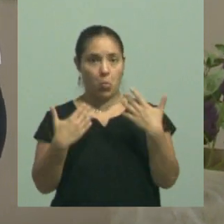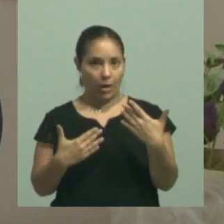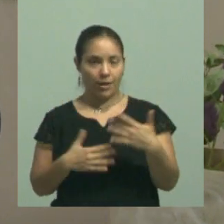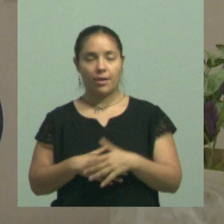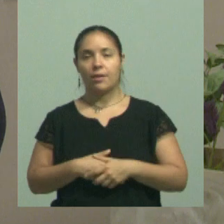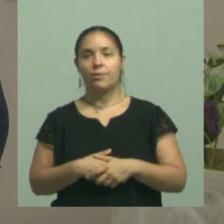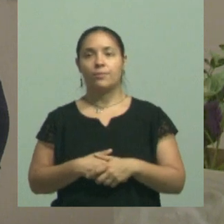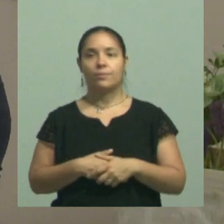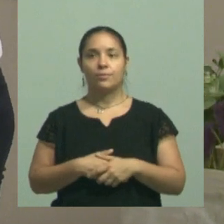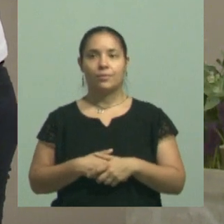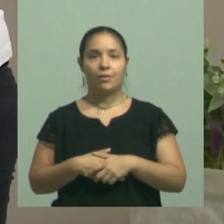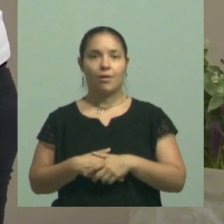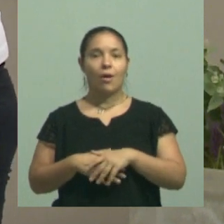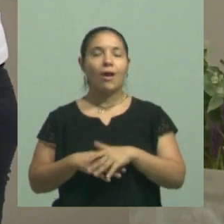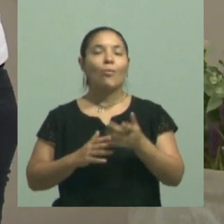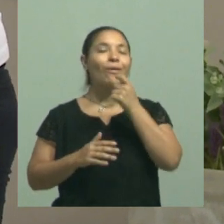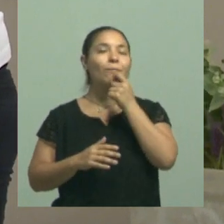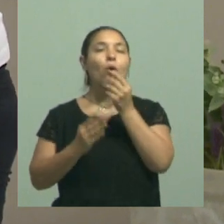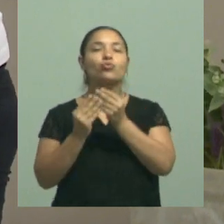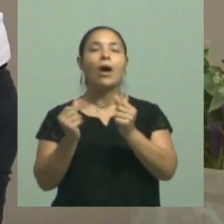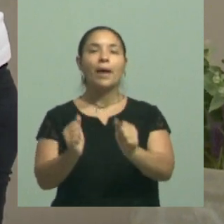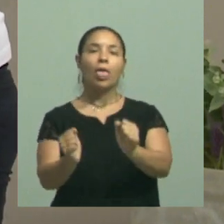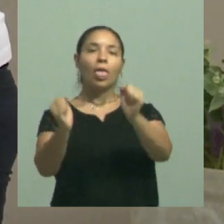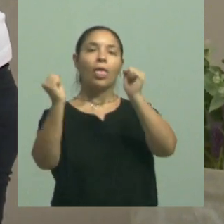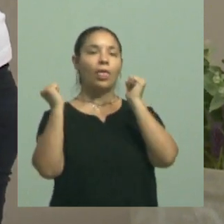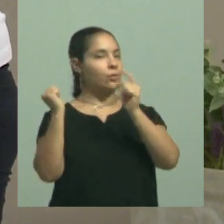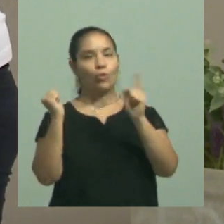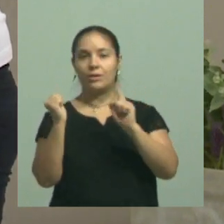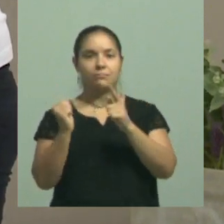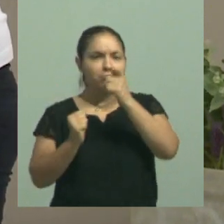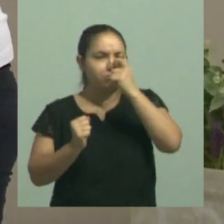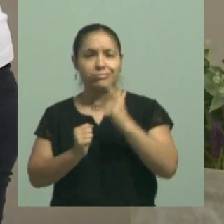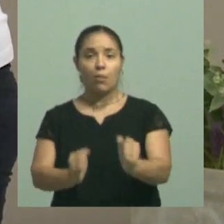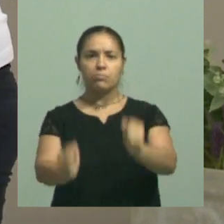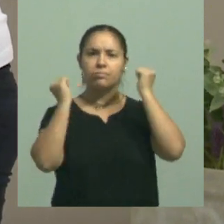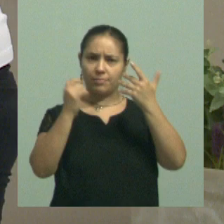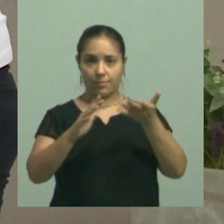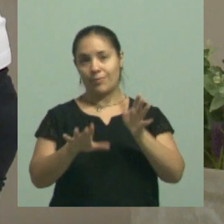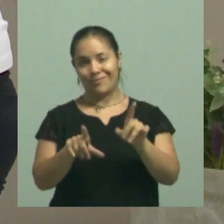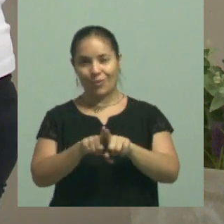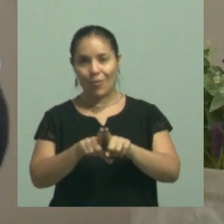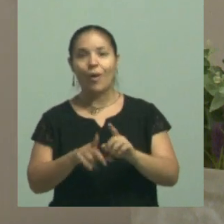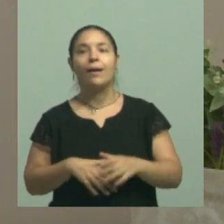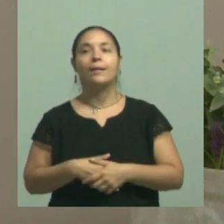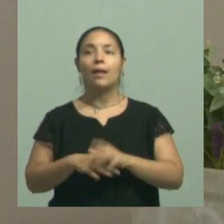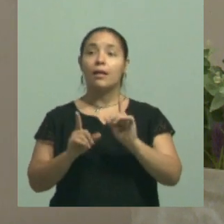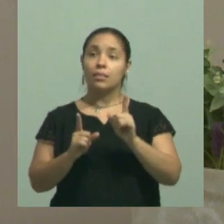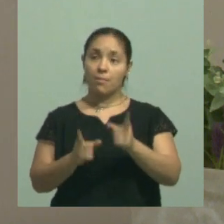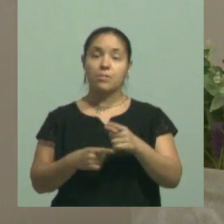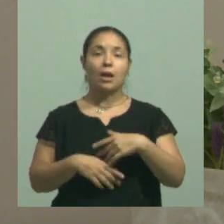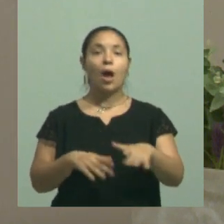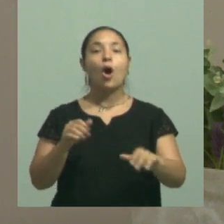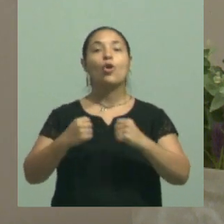Y el movimiento es seco. Ese es otro mecanismo que tenemos. Y lo otro, cuando estamos muy cerquita, tenemos las